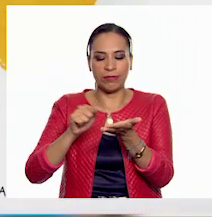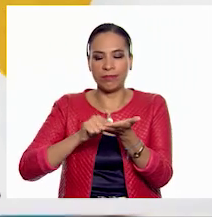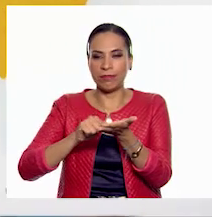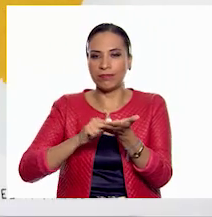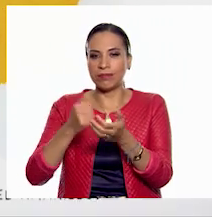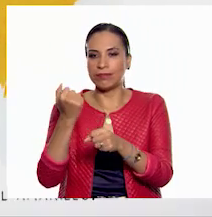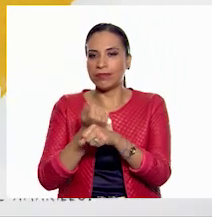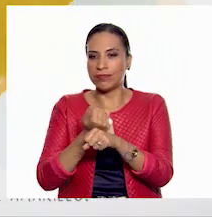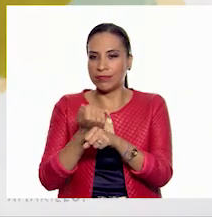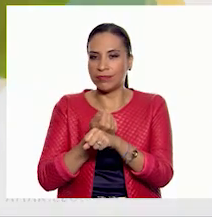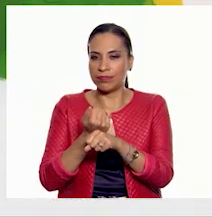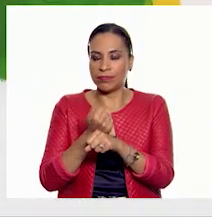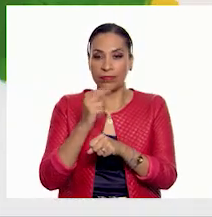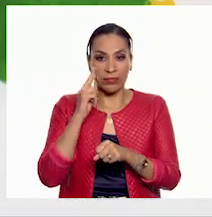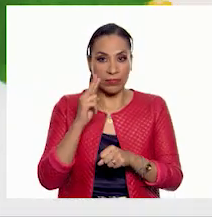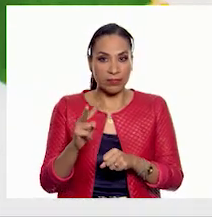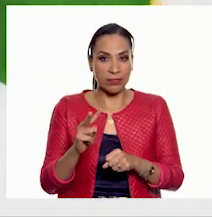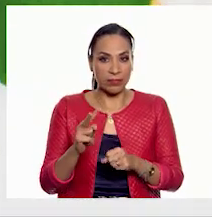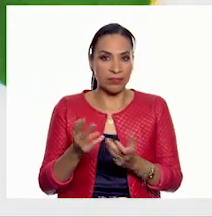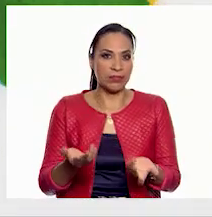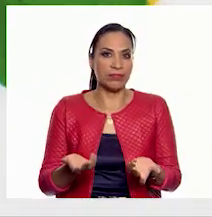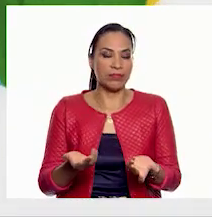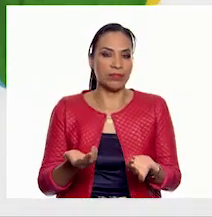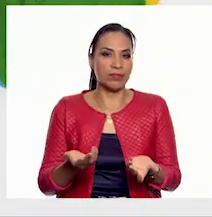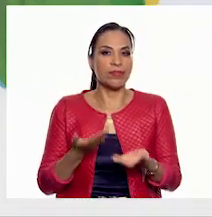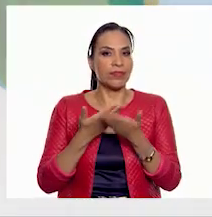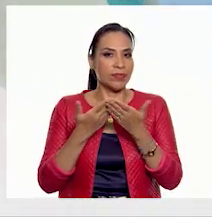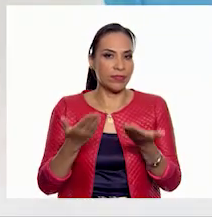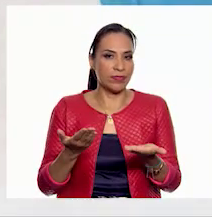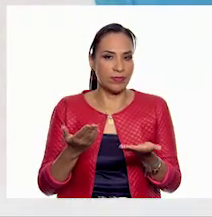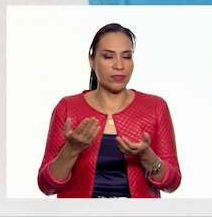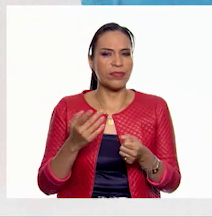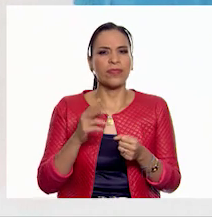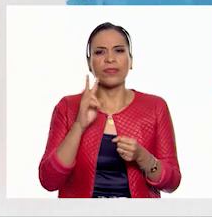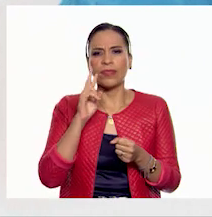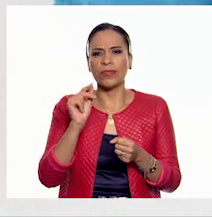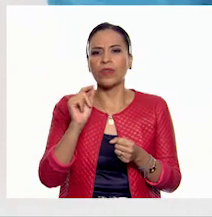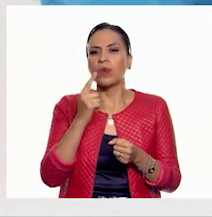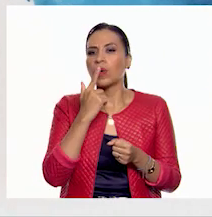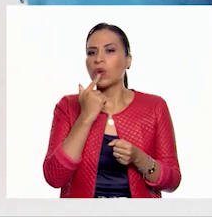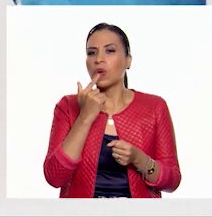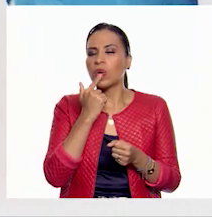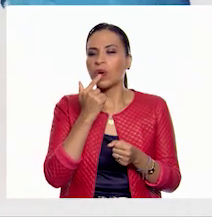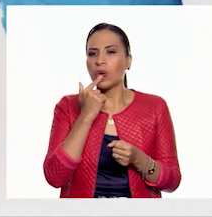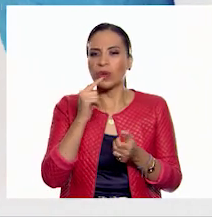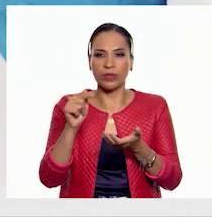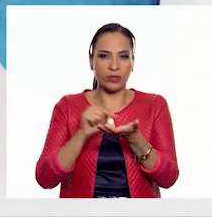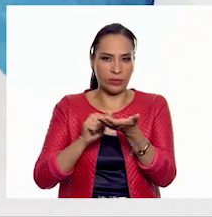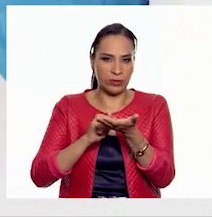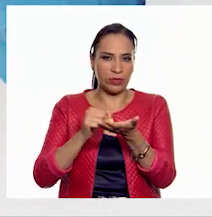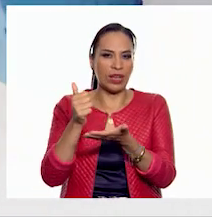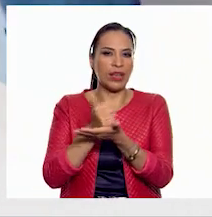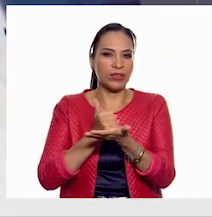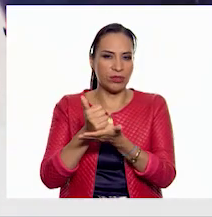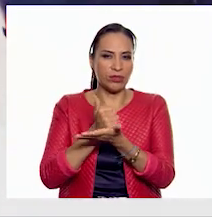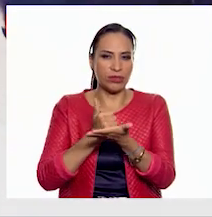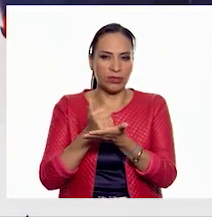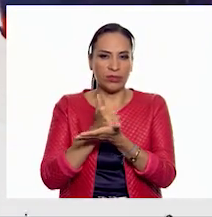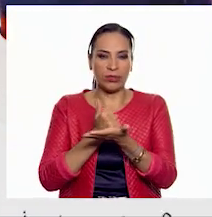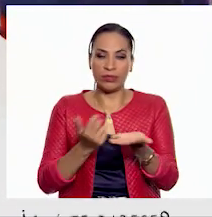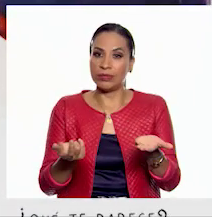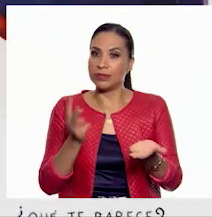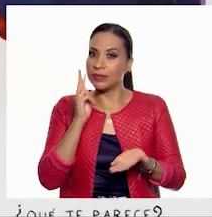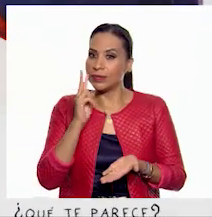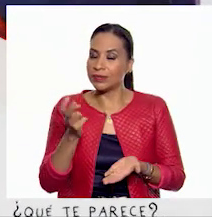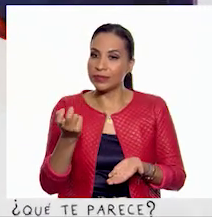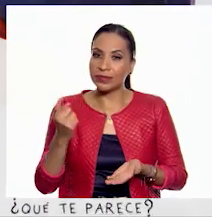amarillo. ¿Lo ves? Ahora toma un poco de rojo y frota el azul. ¿Qué